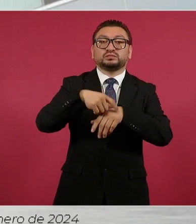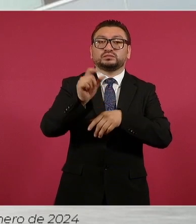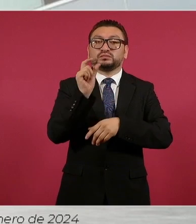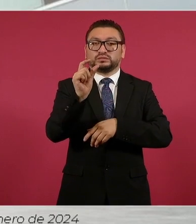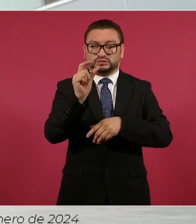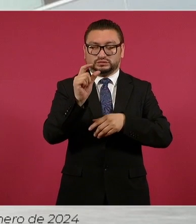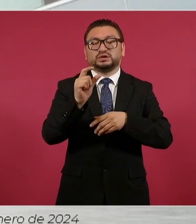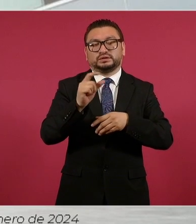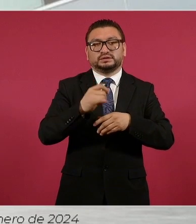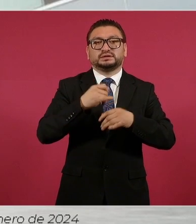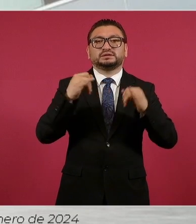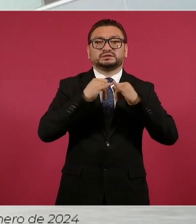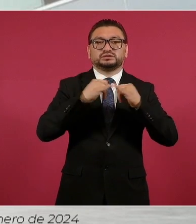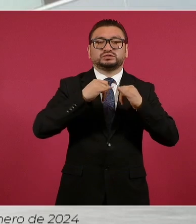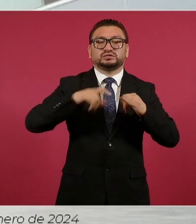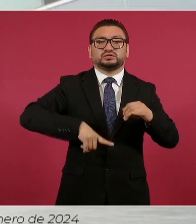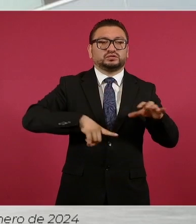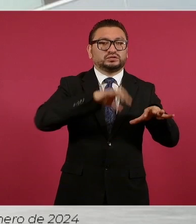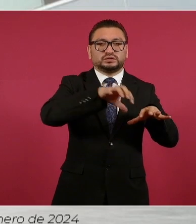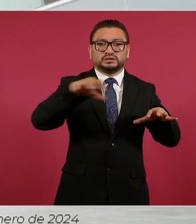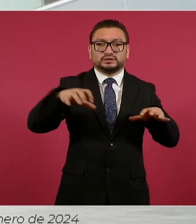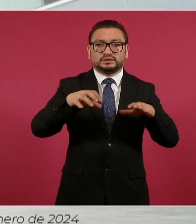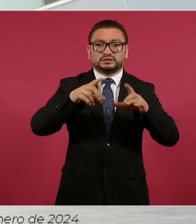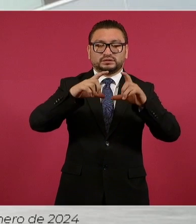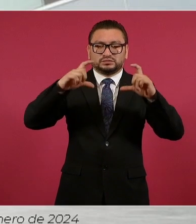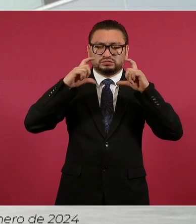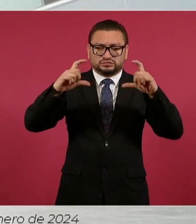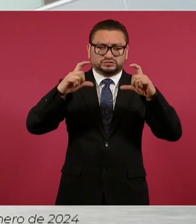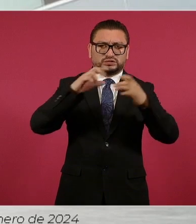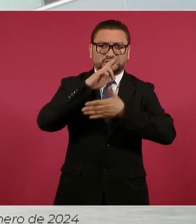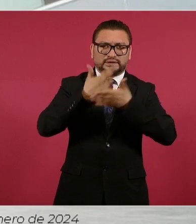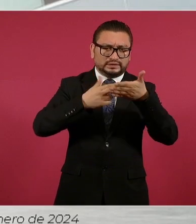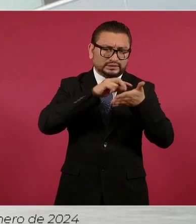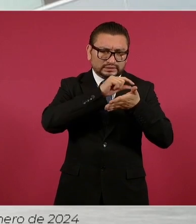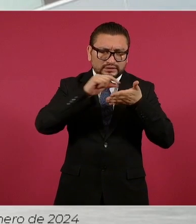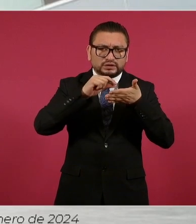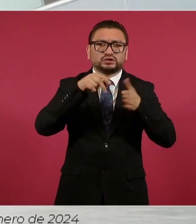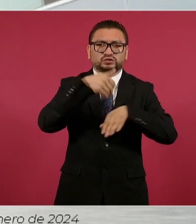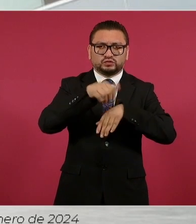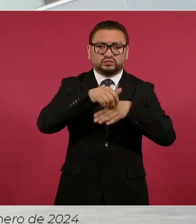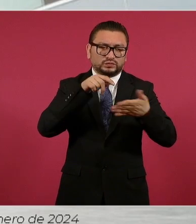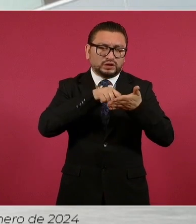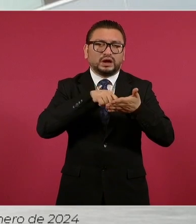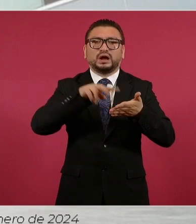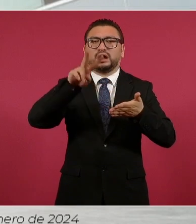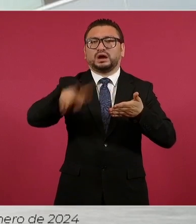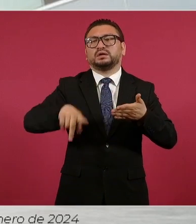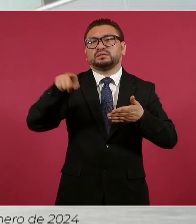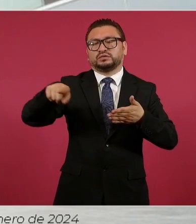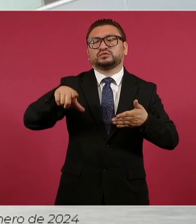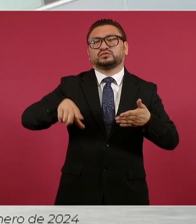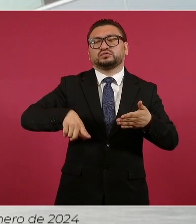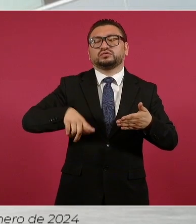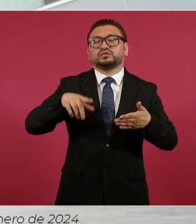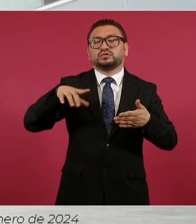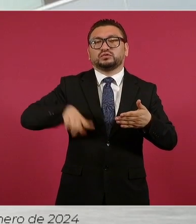instituciones tienen un número de receta. Con la receta sabemos que efectivamente un médico del sector